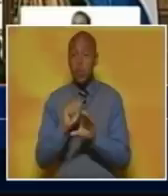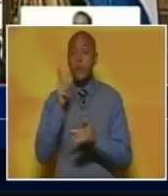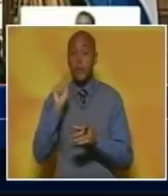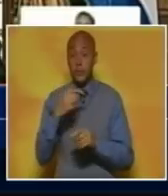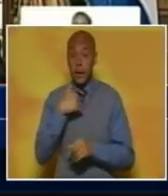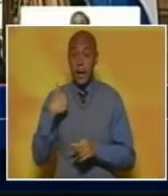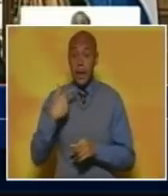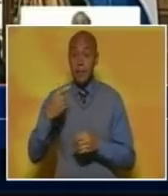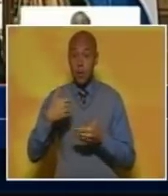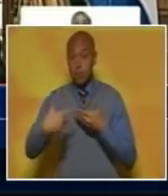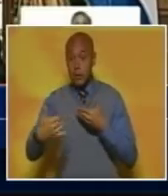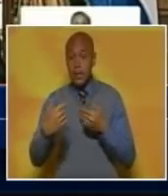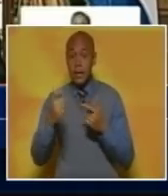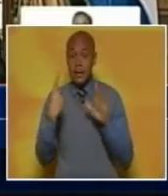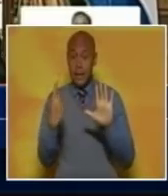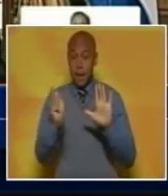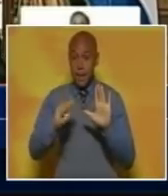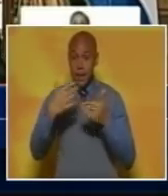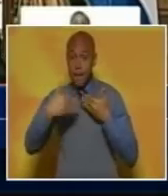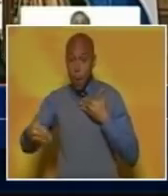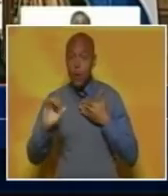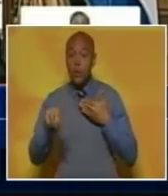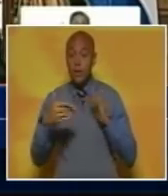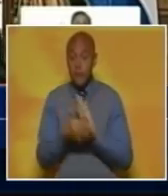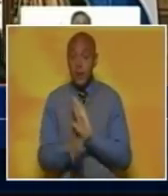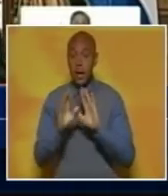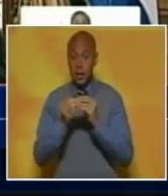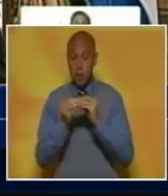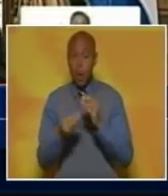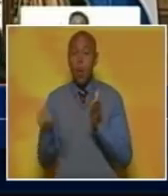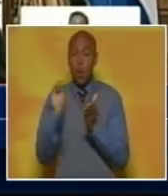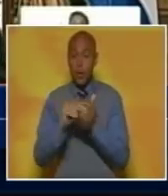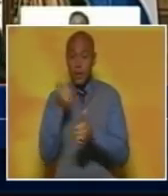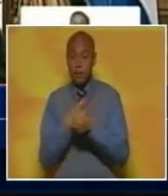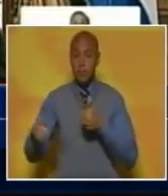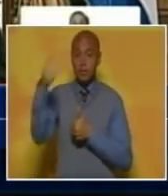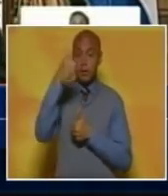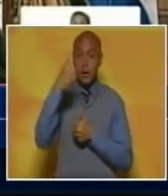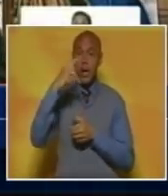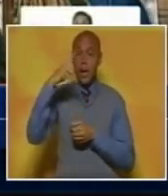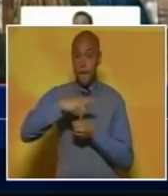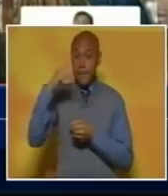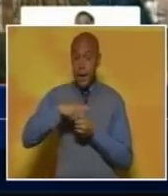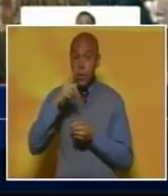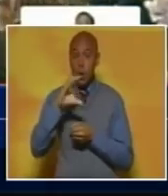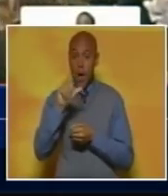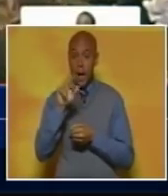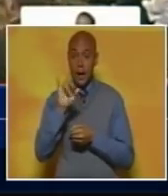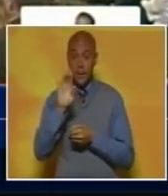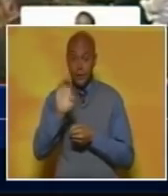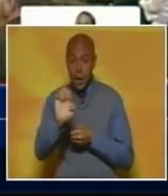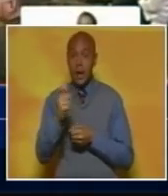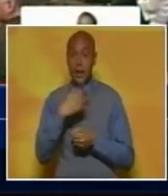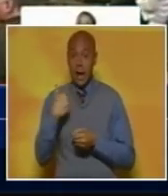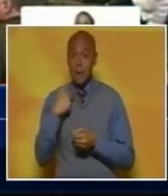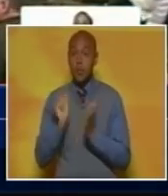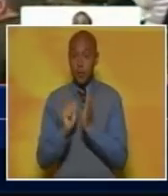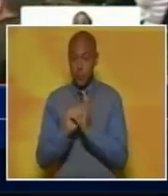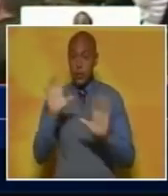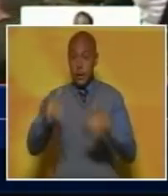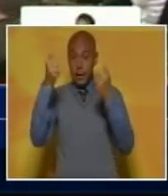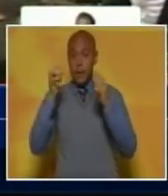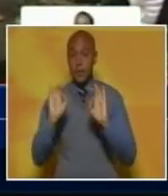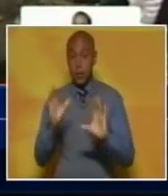Petrocaribe en el primer semestre de este año para que llegue al nivel de brillo que tuvo, de apoyo que tuvo Petrocaribe. Vamos a